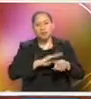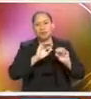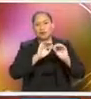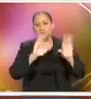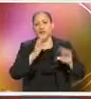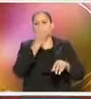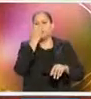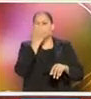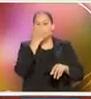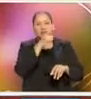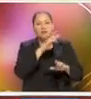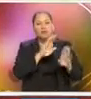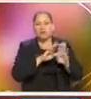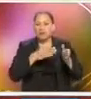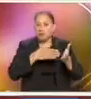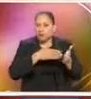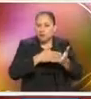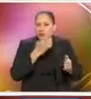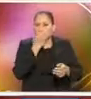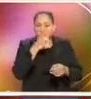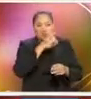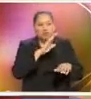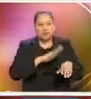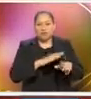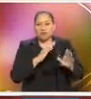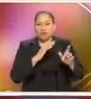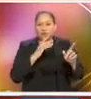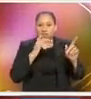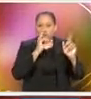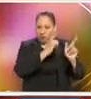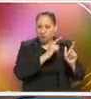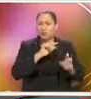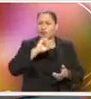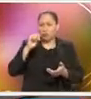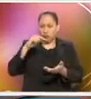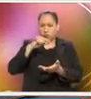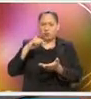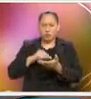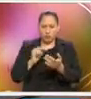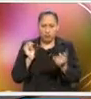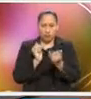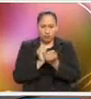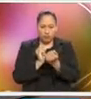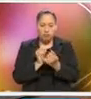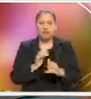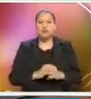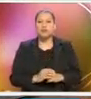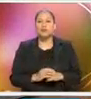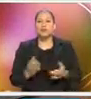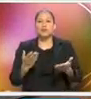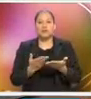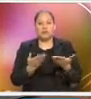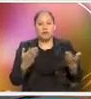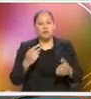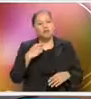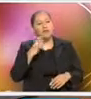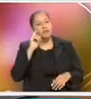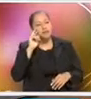Sí, lo mencionábamos, exactamente, ¿no? el acoso escolar. Hay algunos otros sitios donde también se da, pero básicamente hoy en día lo estamos